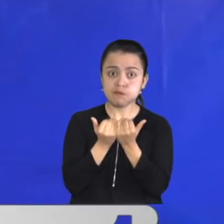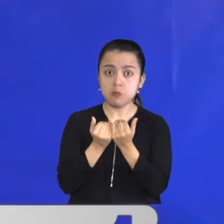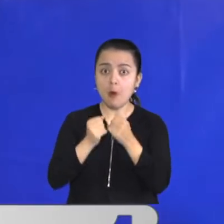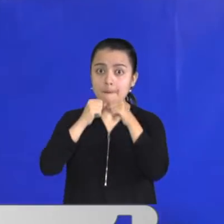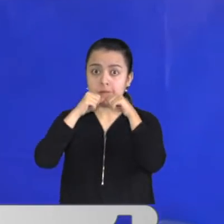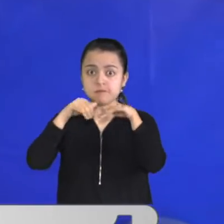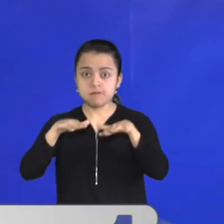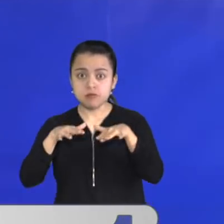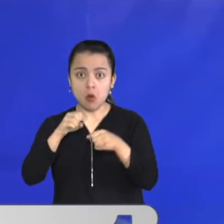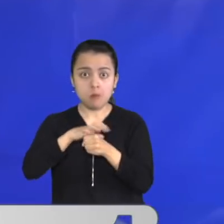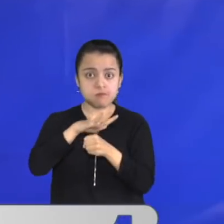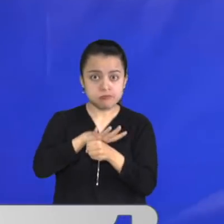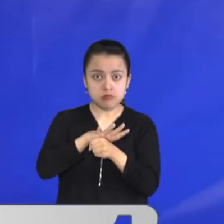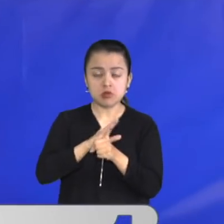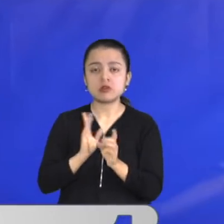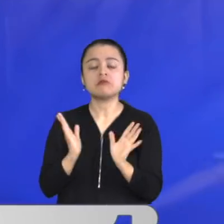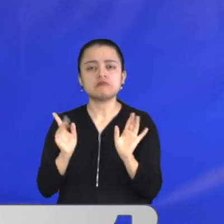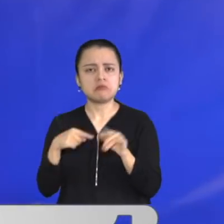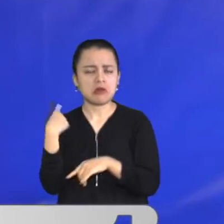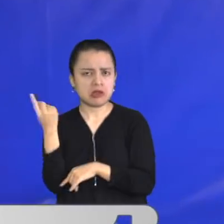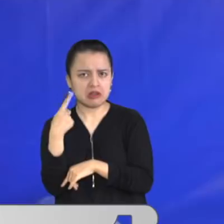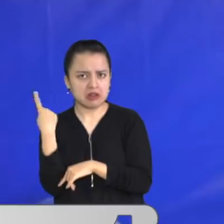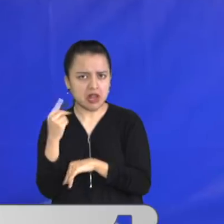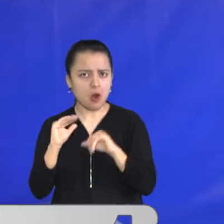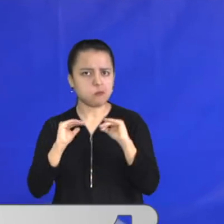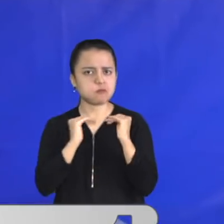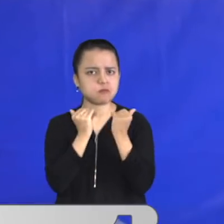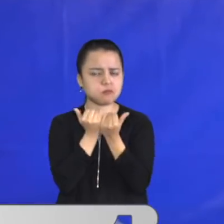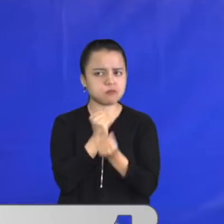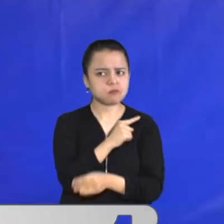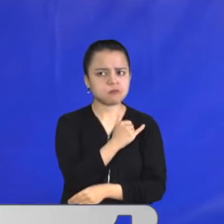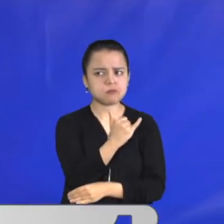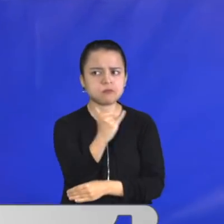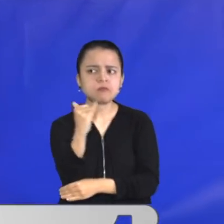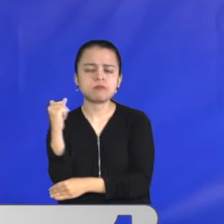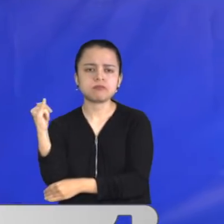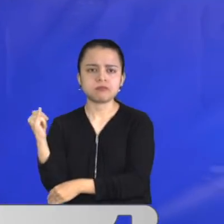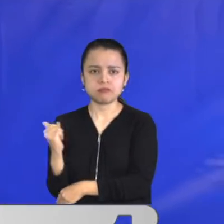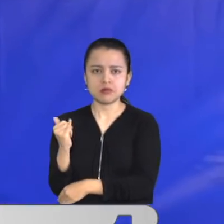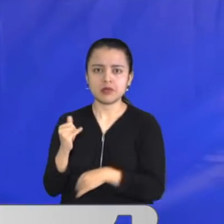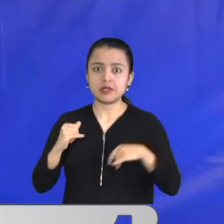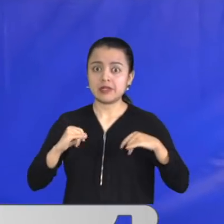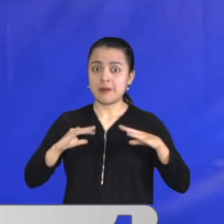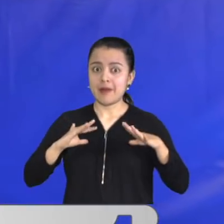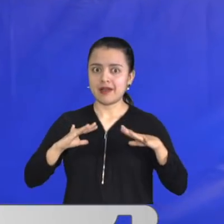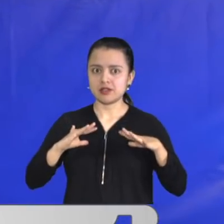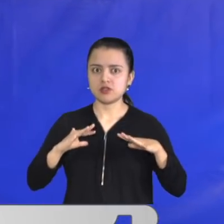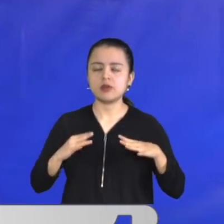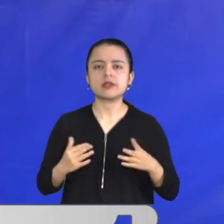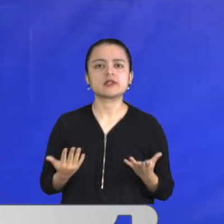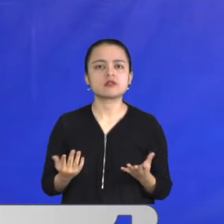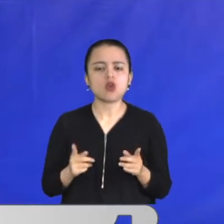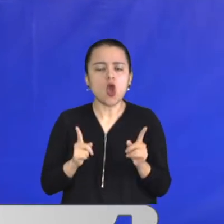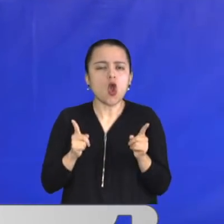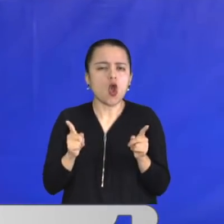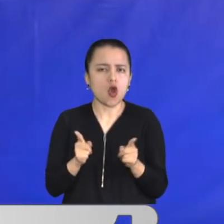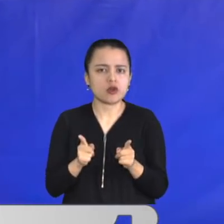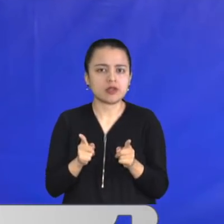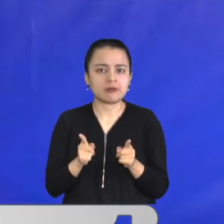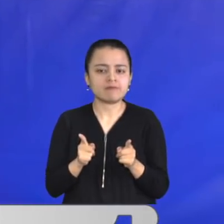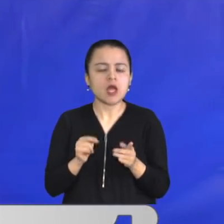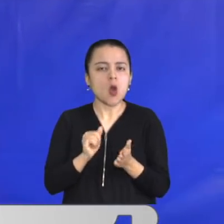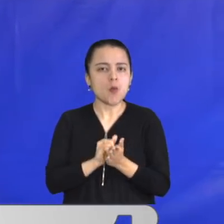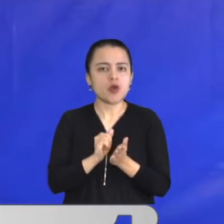terminal Salitre. Hablamos con la gerente, quien asegura que para este fin de semana la proyección es de más de 420 mil viajeros